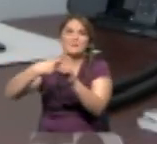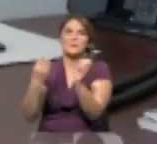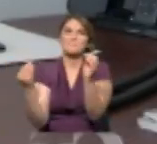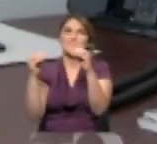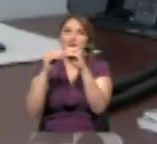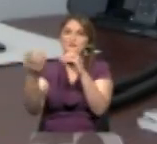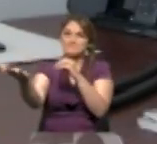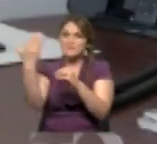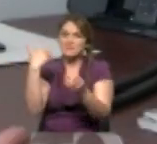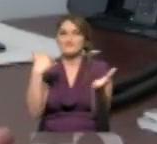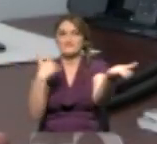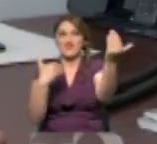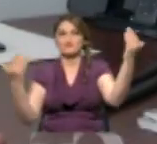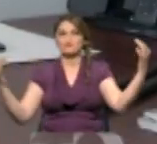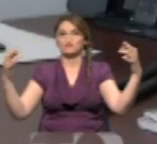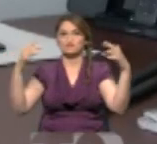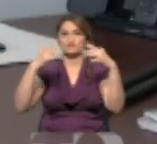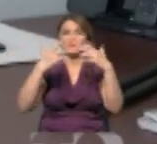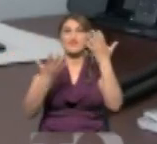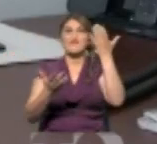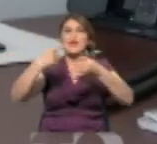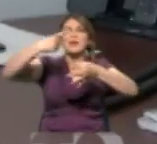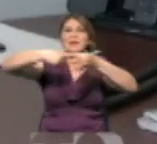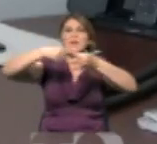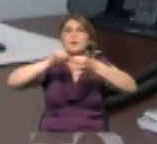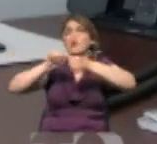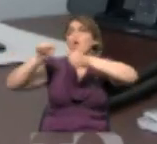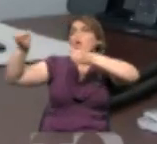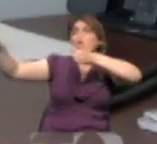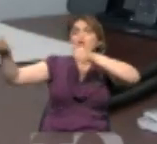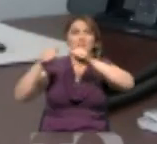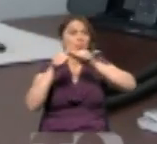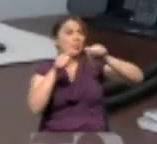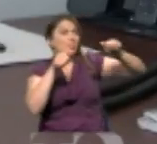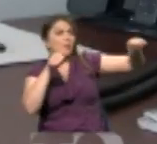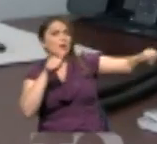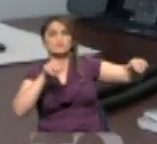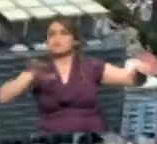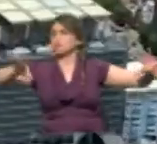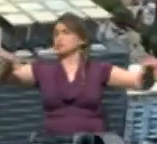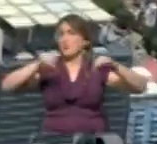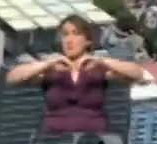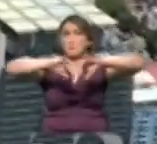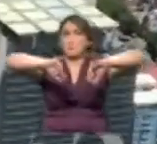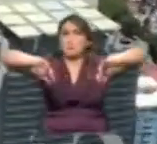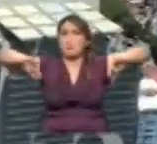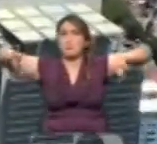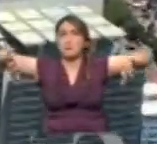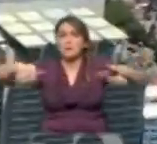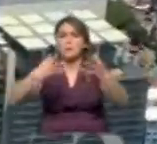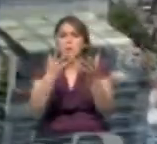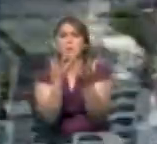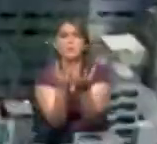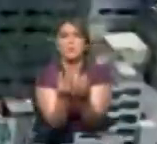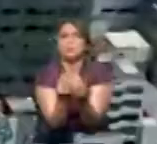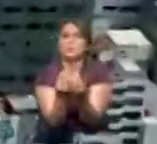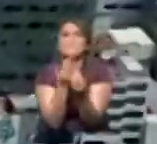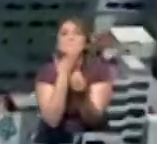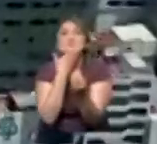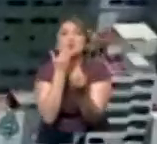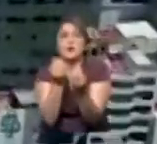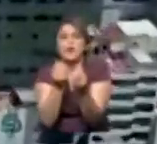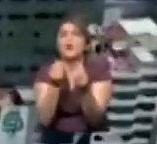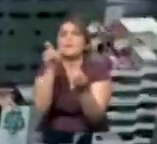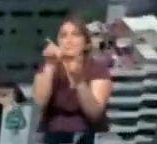agresiva para que la gente no se vaya hacia las periferias y para que se quede en esta zona que pierde población. Lo que se plantea con este corredor es algo